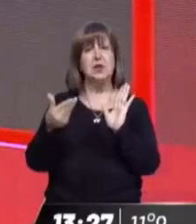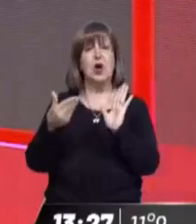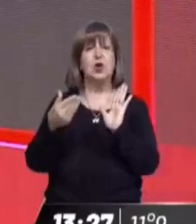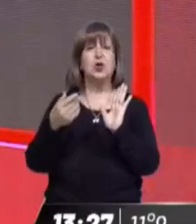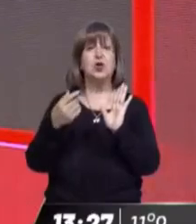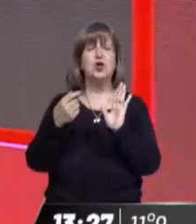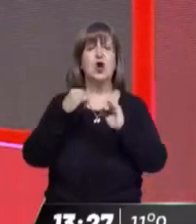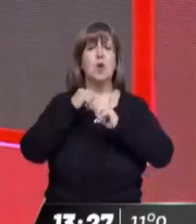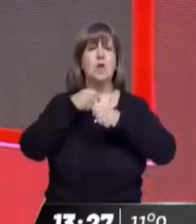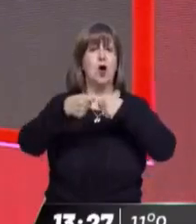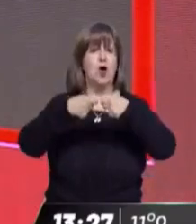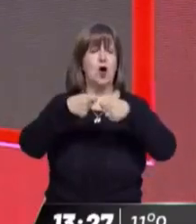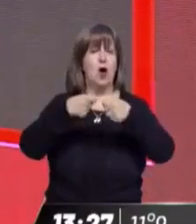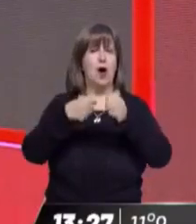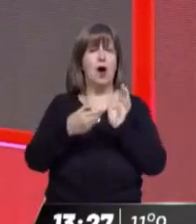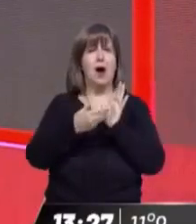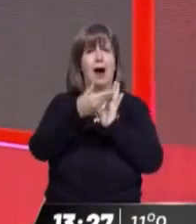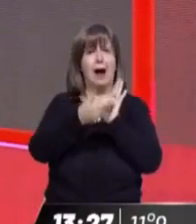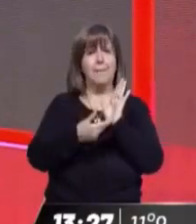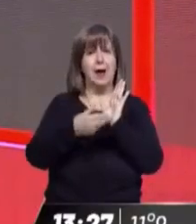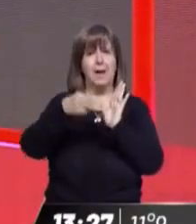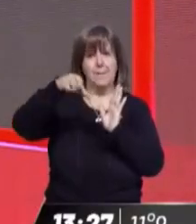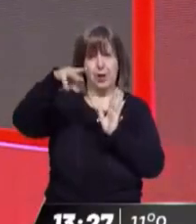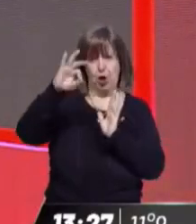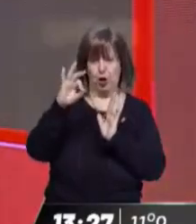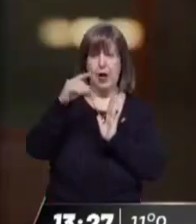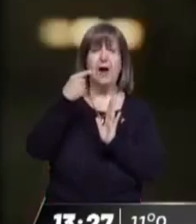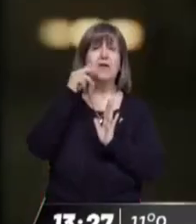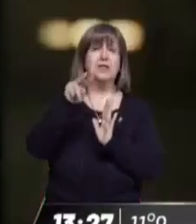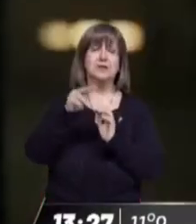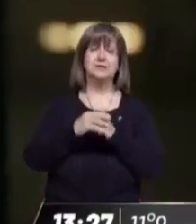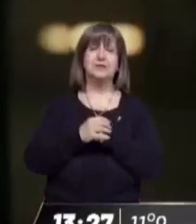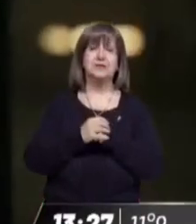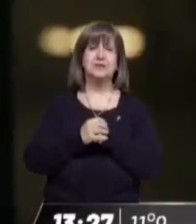des de este comercial del nuevo iPad Pro míralo